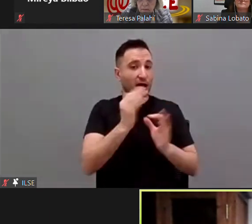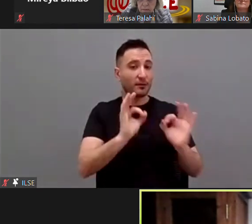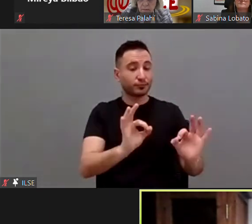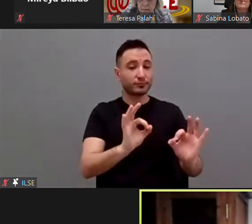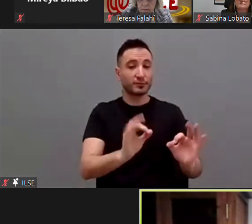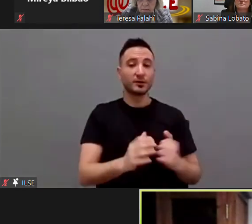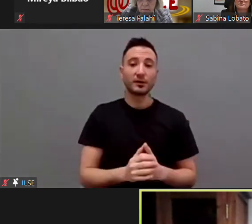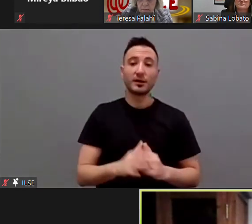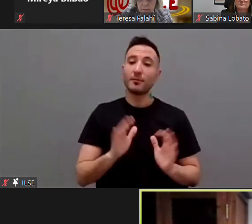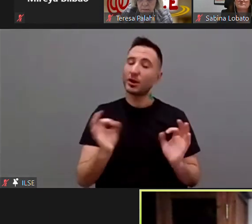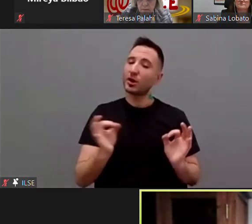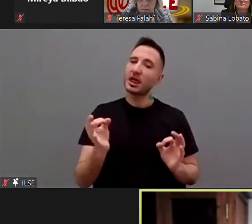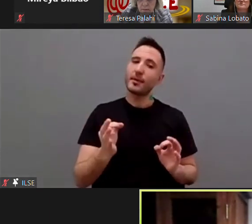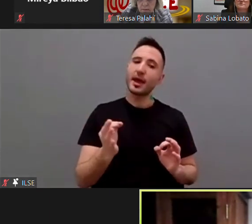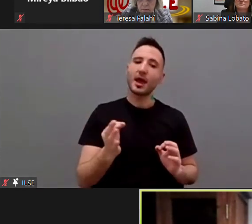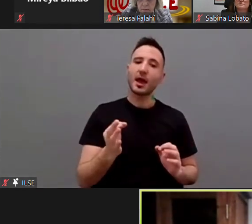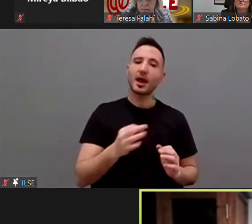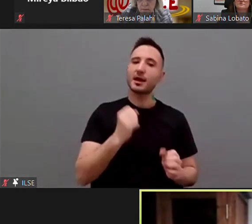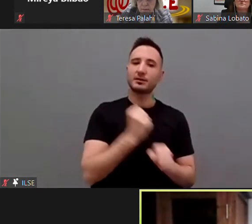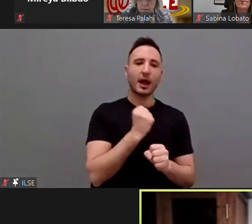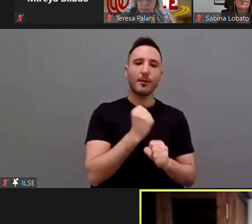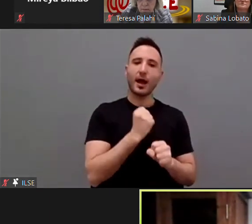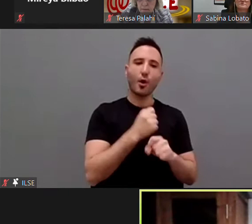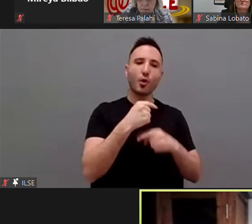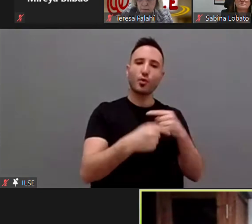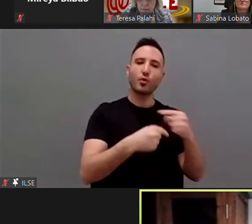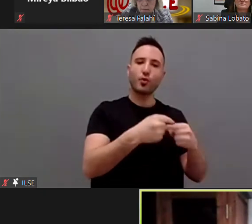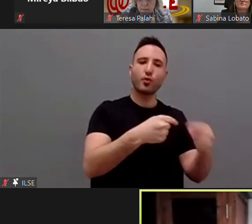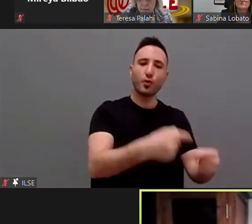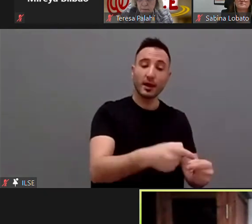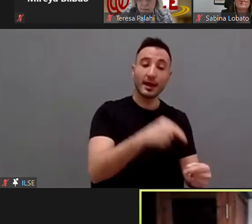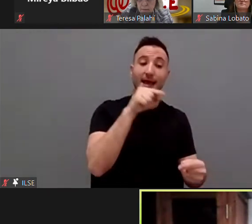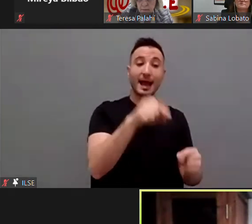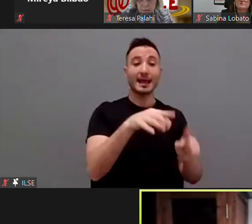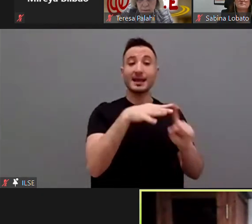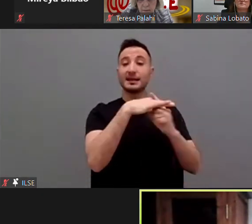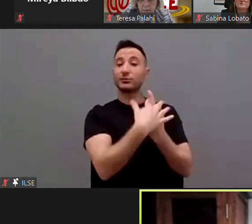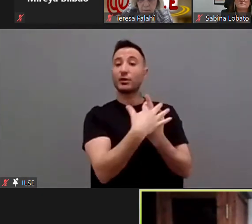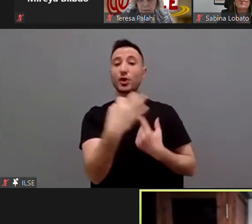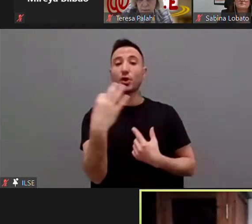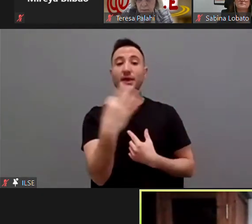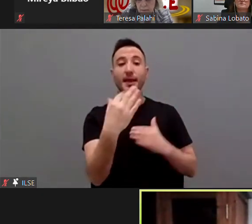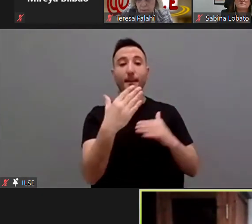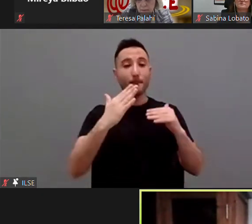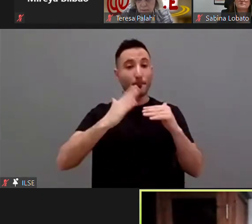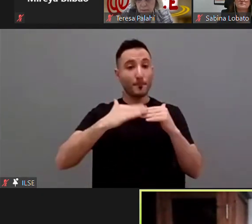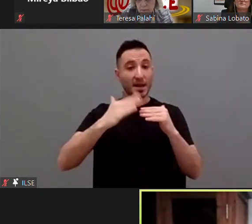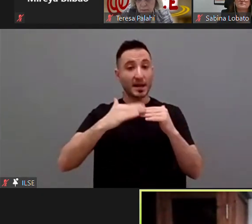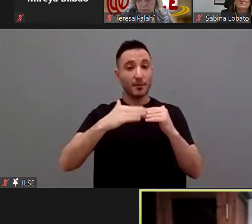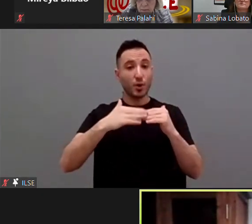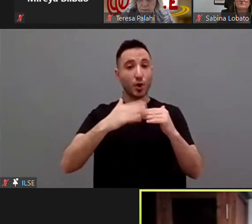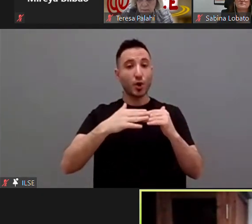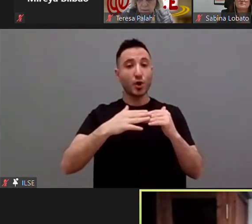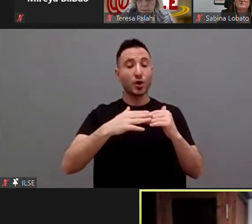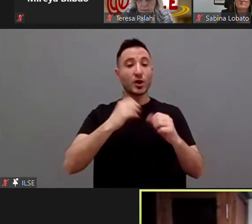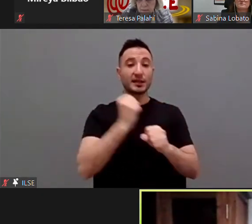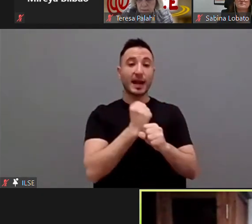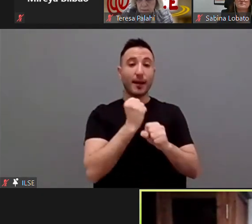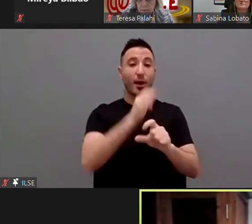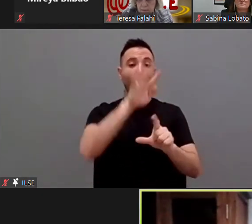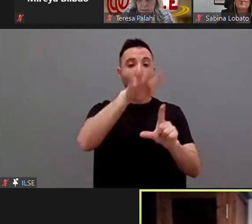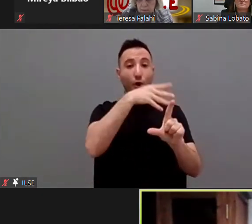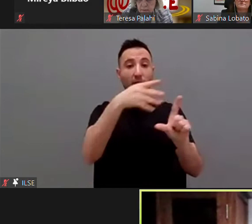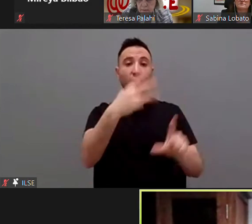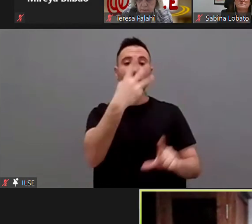pero tiene que estar de forma regular. En ese caso, al menos se tiene que realizar un mínimo del 30% de la jornada laboral.